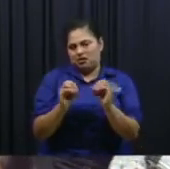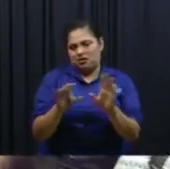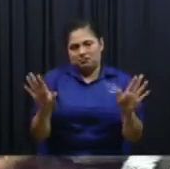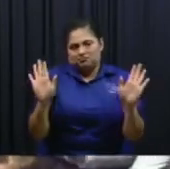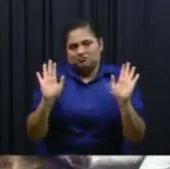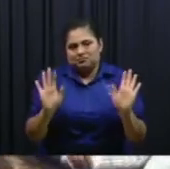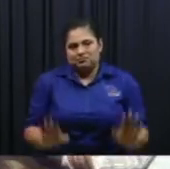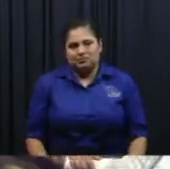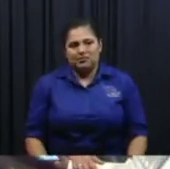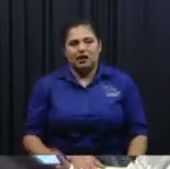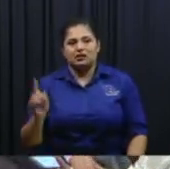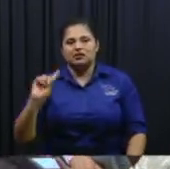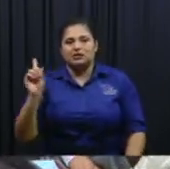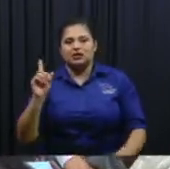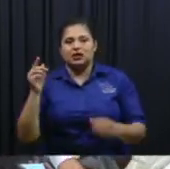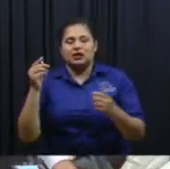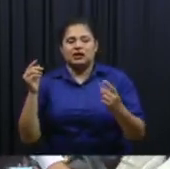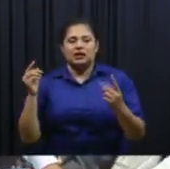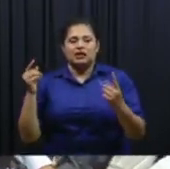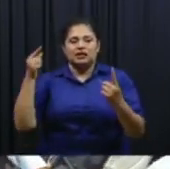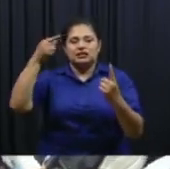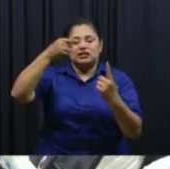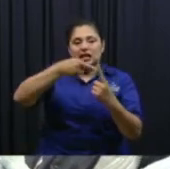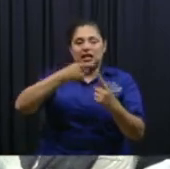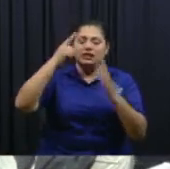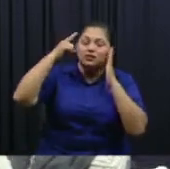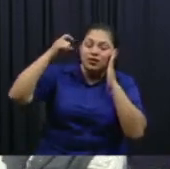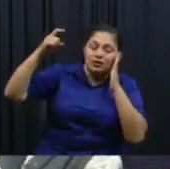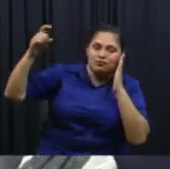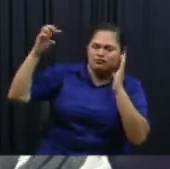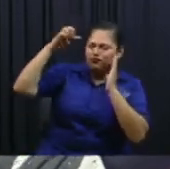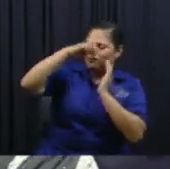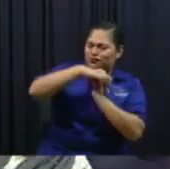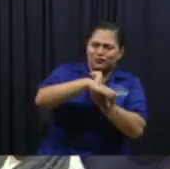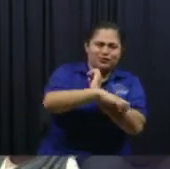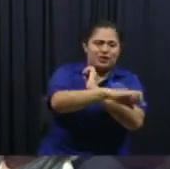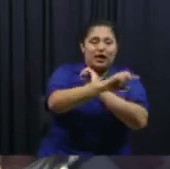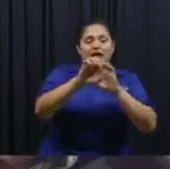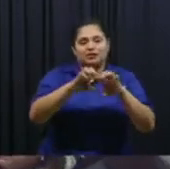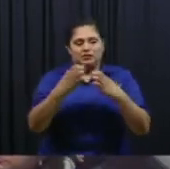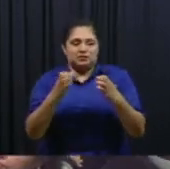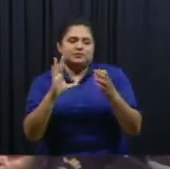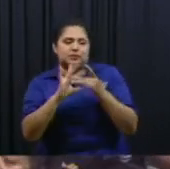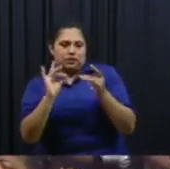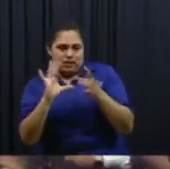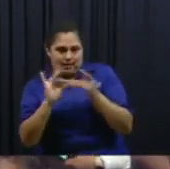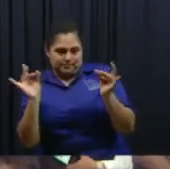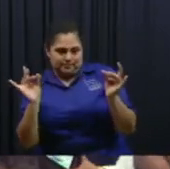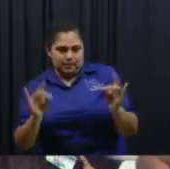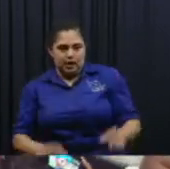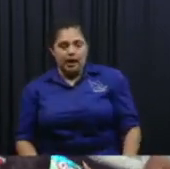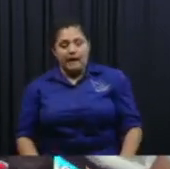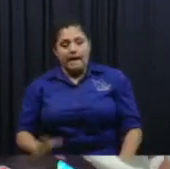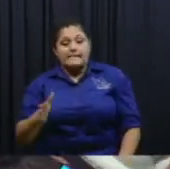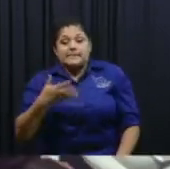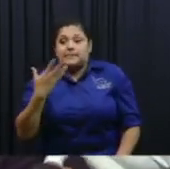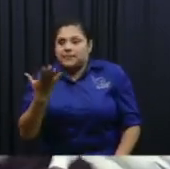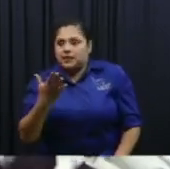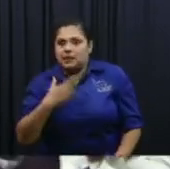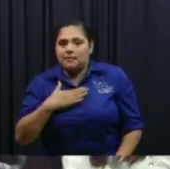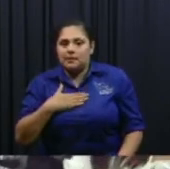el sueño Tan profundo bueno la cosa es que él dice Fíjate que me llevaron